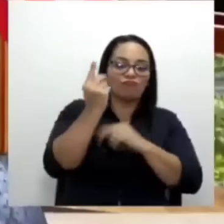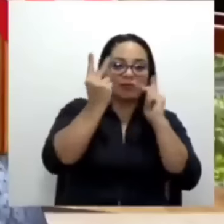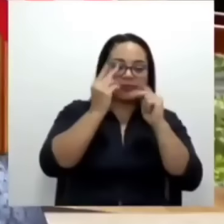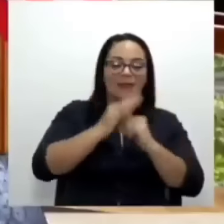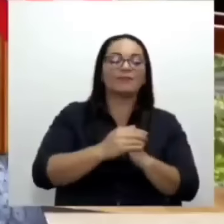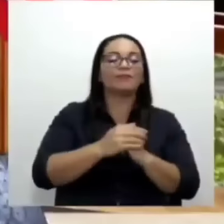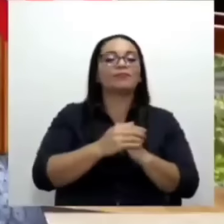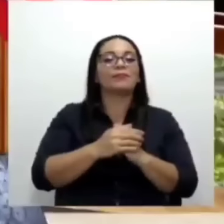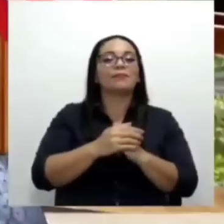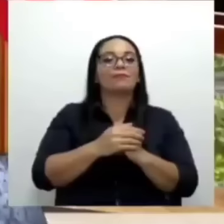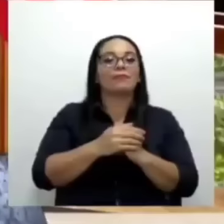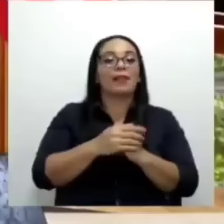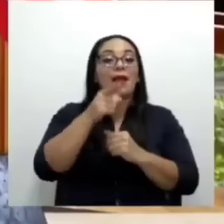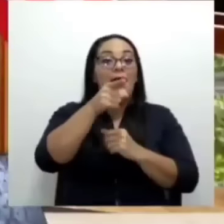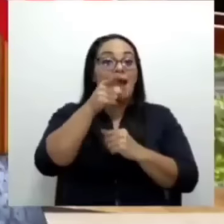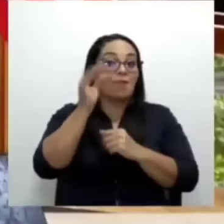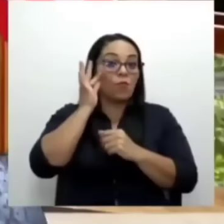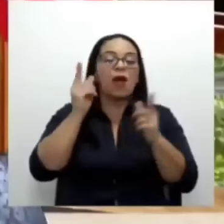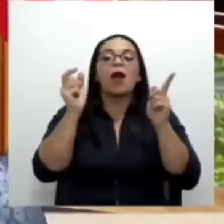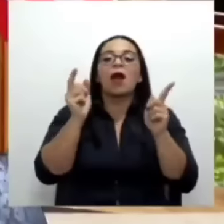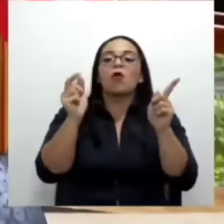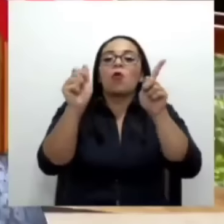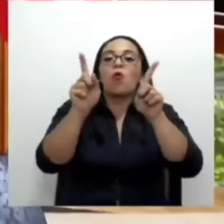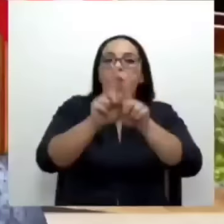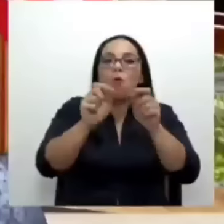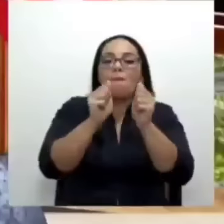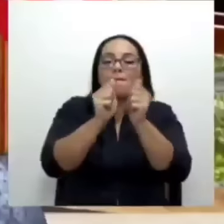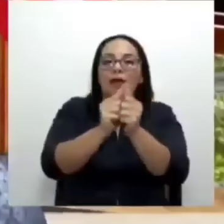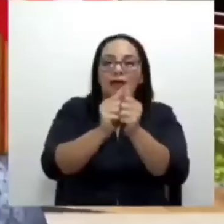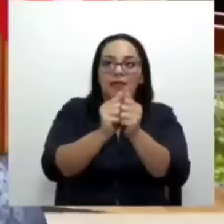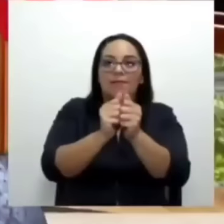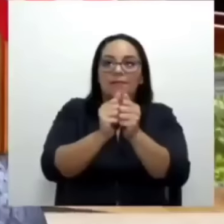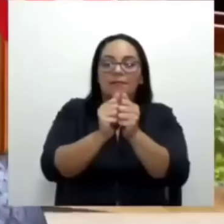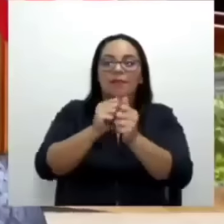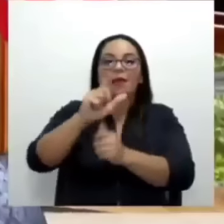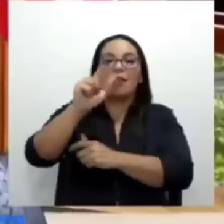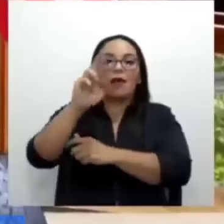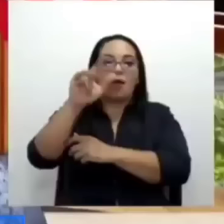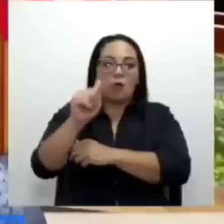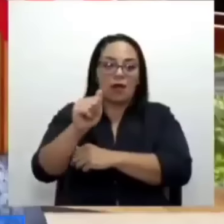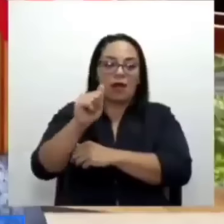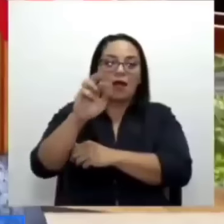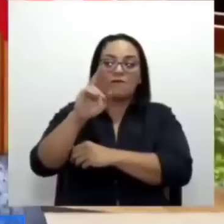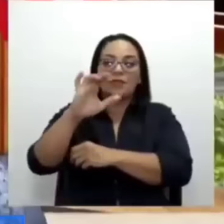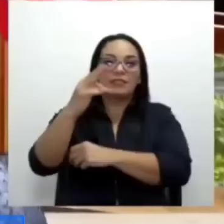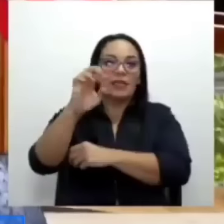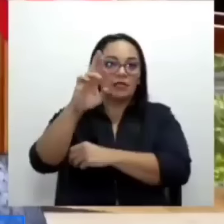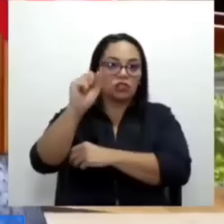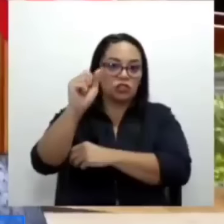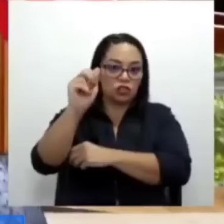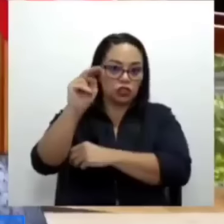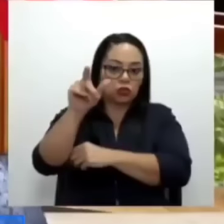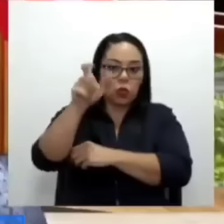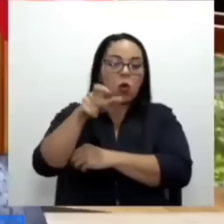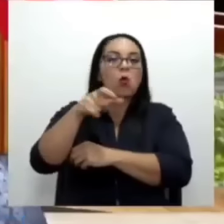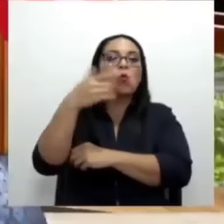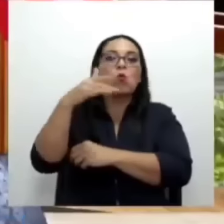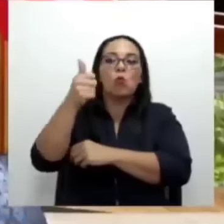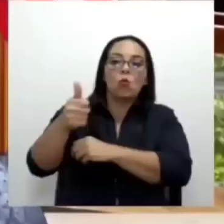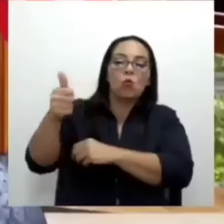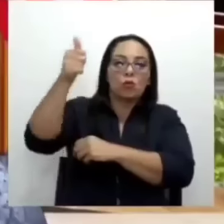acompaña también la general Laura Richardson, que es la comandante de